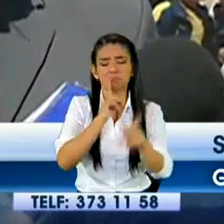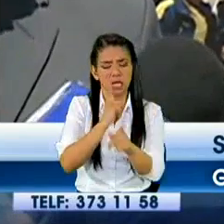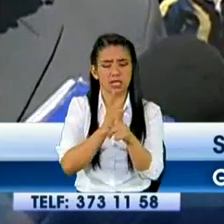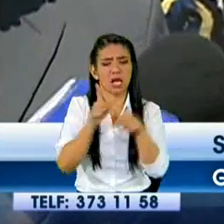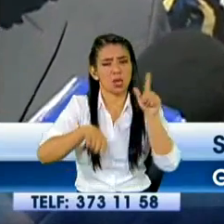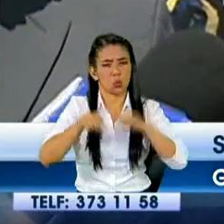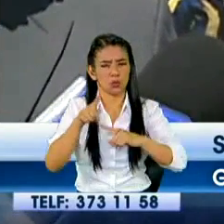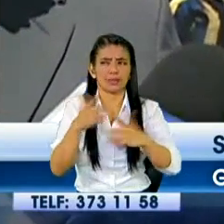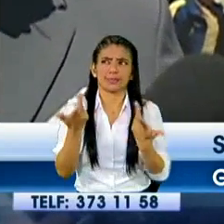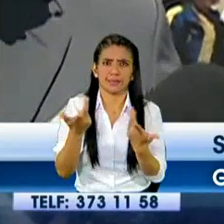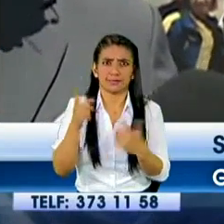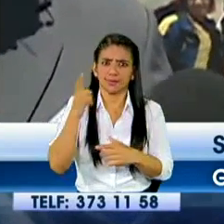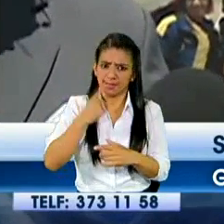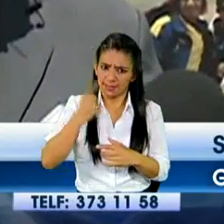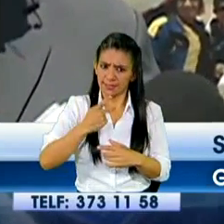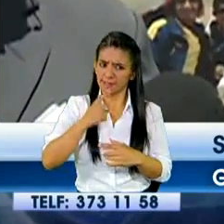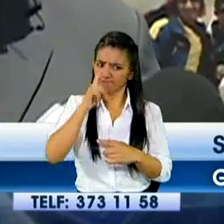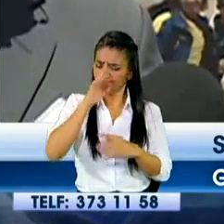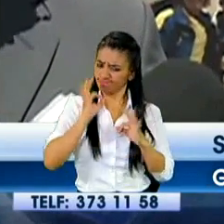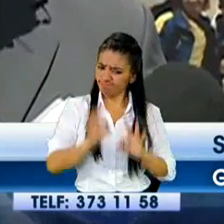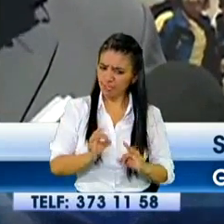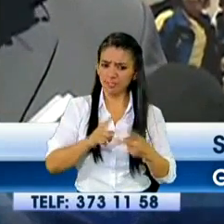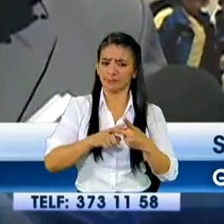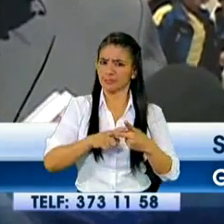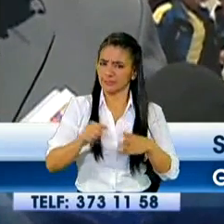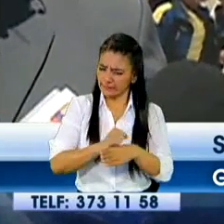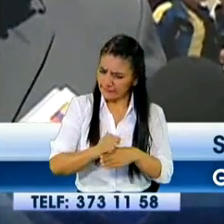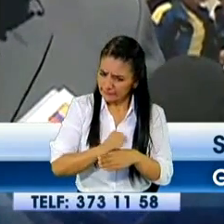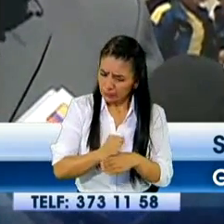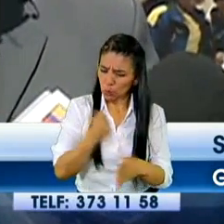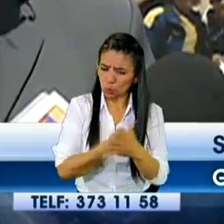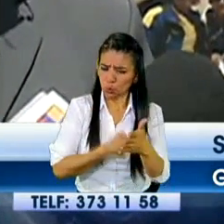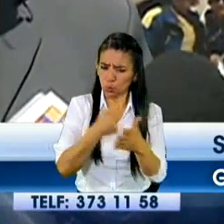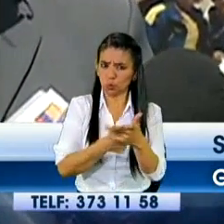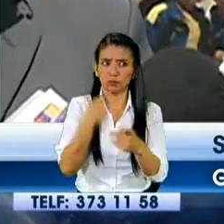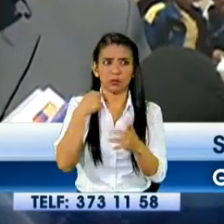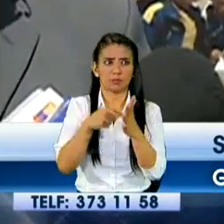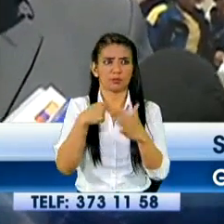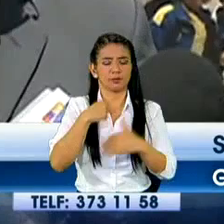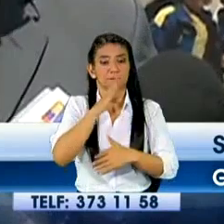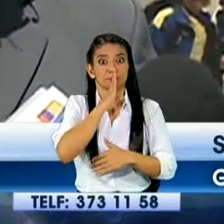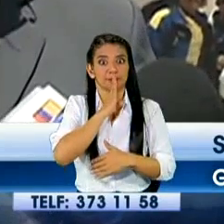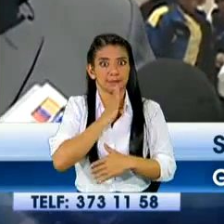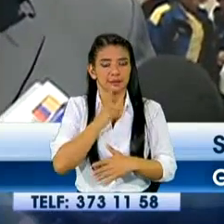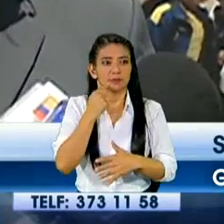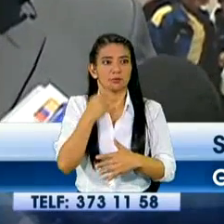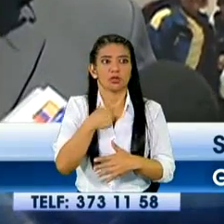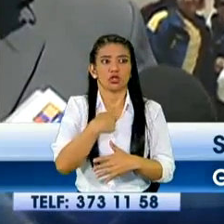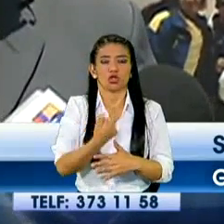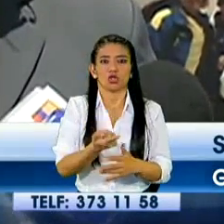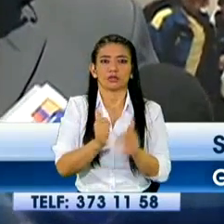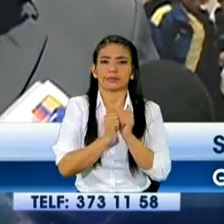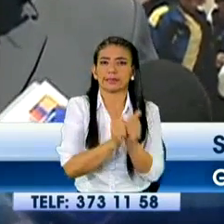cosas. Demandan mucho carácter, mucha perseverancia. En mi caso, mucha tolerancia, porque yo tengo que